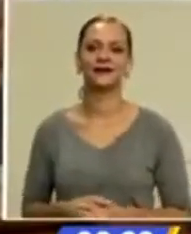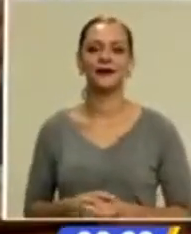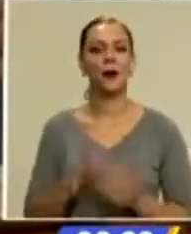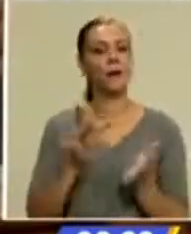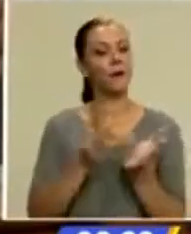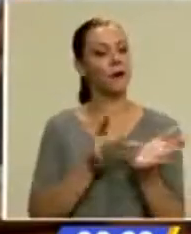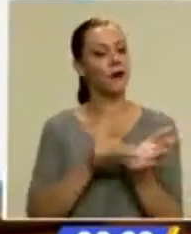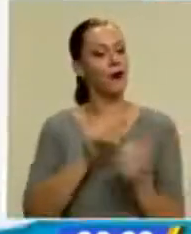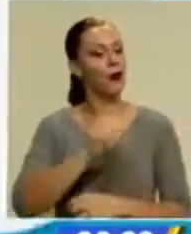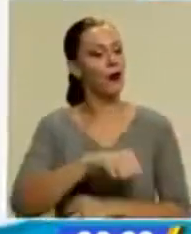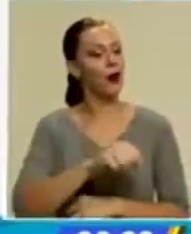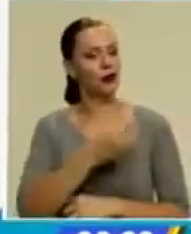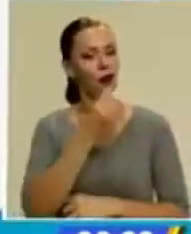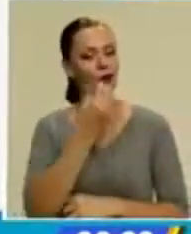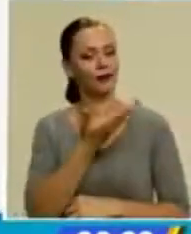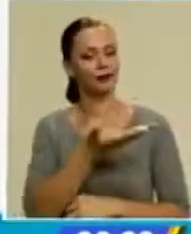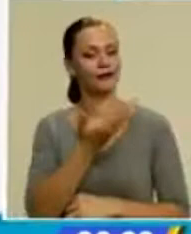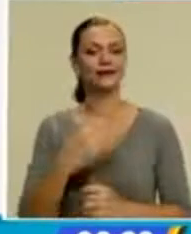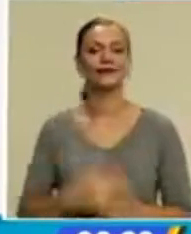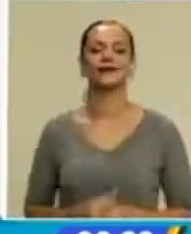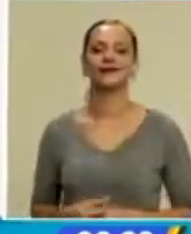¡Provecho, Pluck!